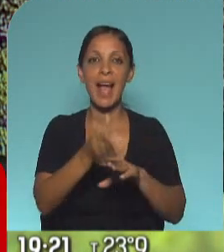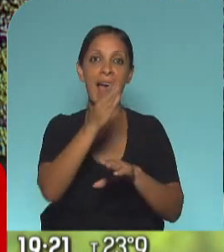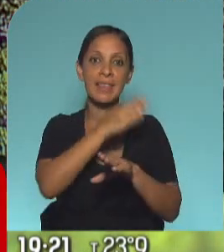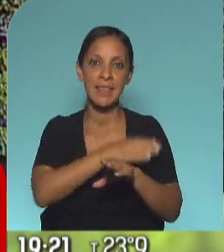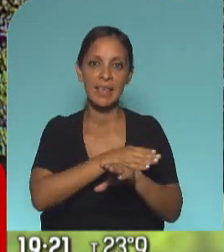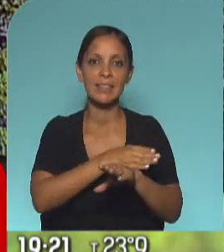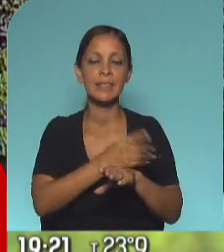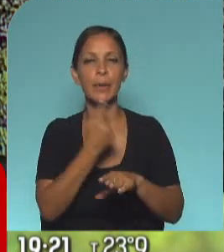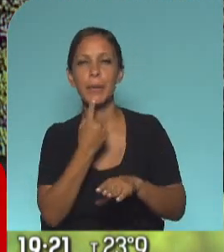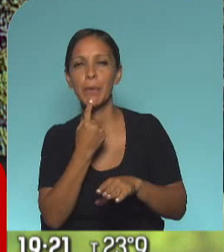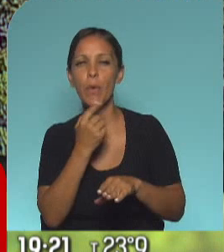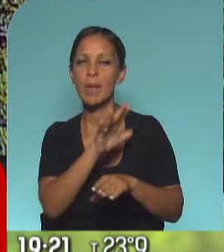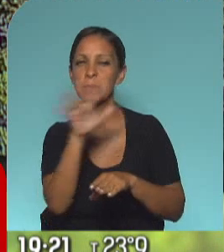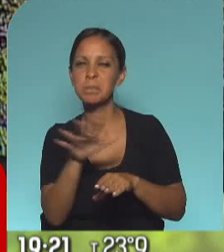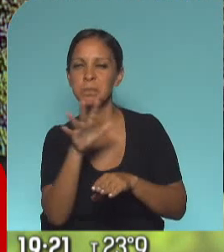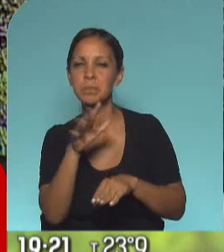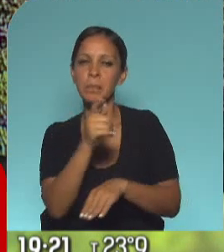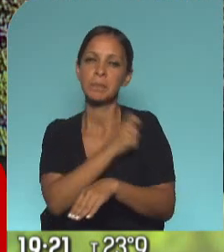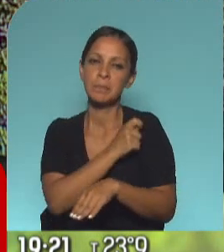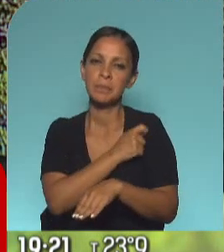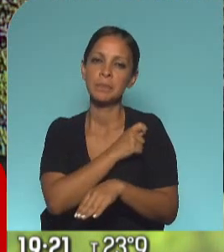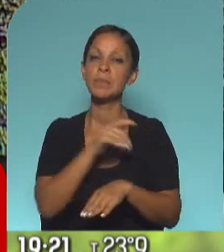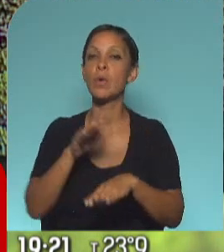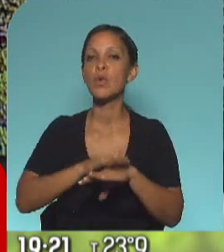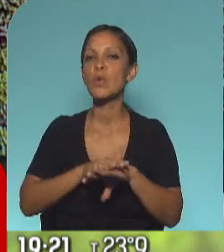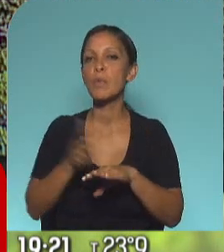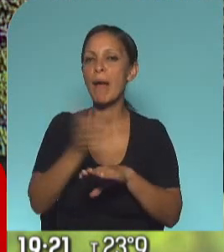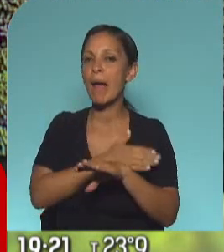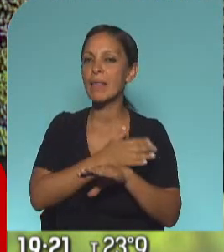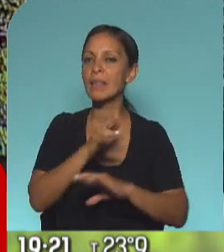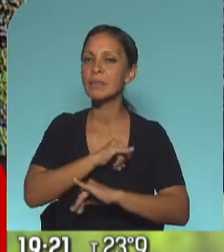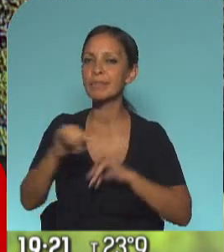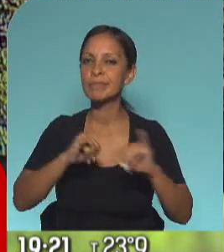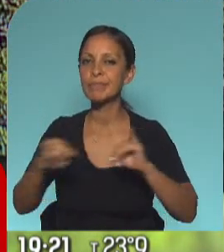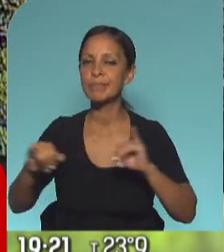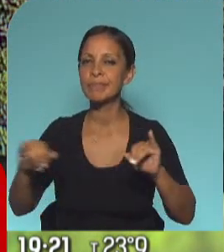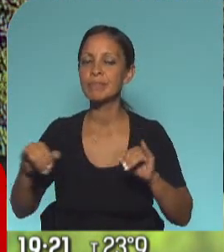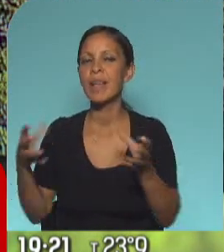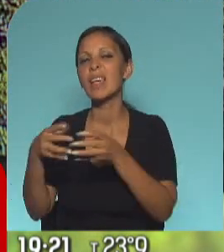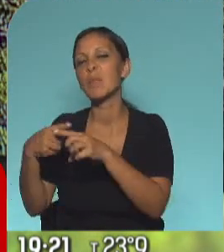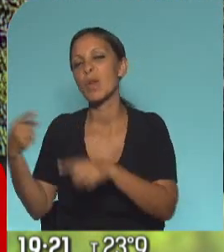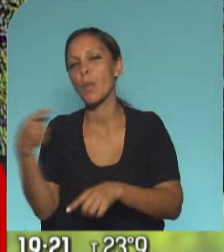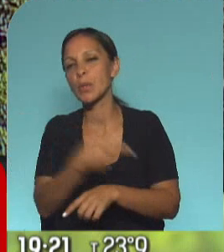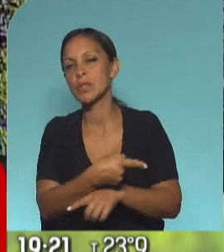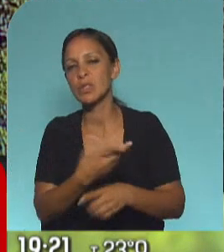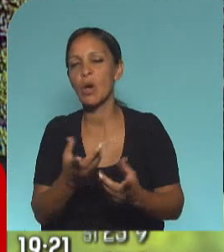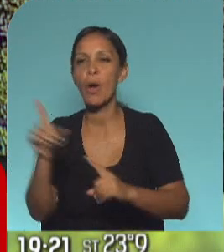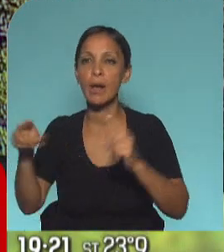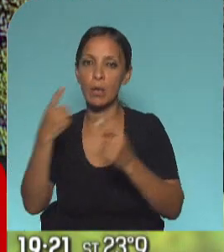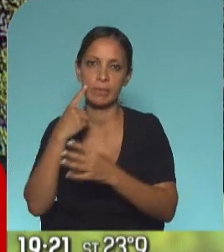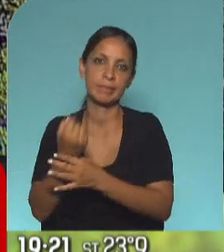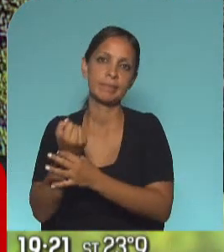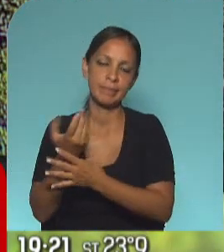inicialmente tenía dudas producto de esa campaña tan brutal, de muchos dirigentes de la oposición muy reconocidos, algunos...